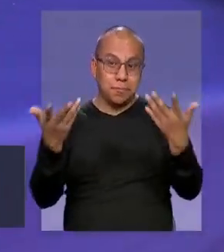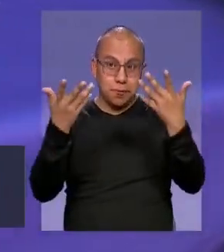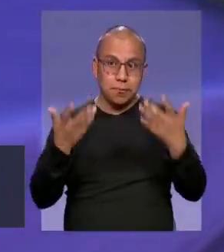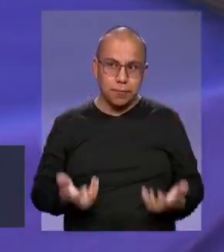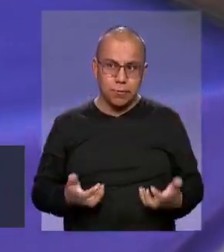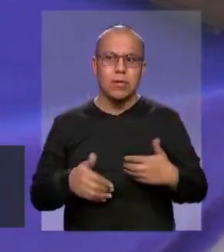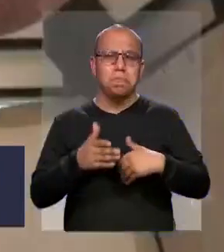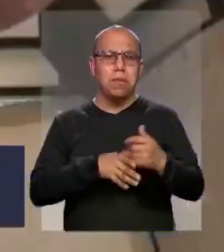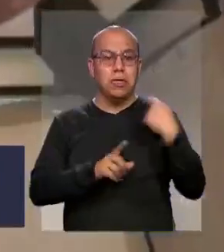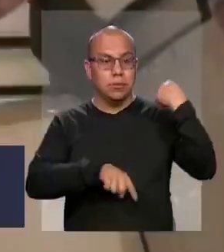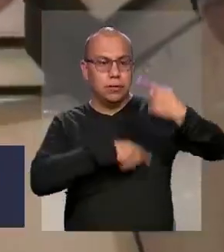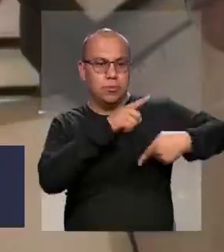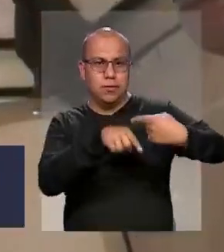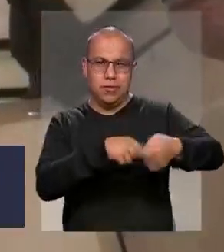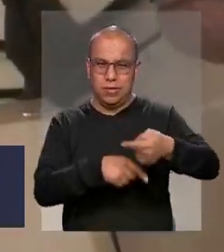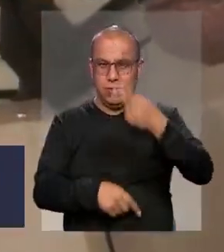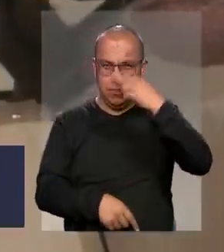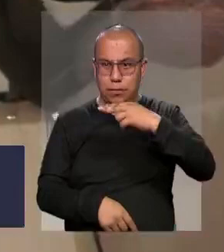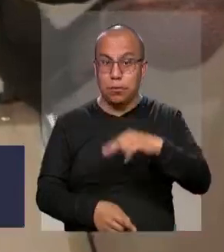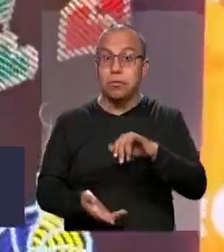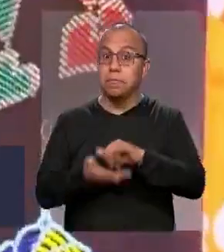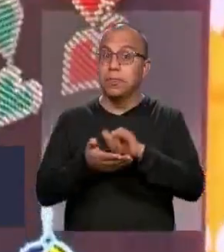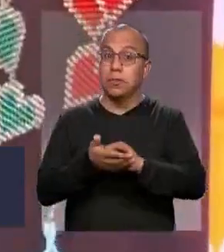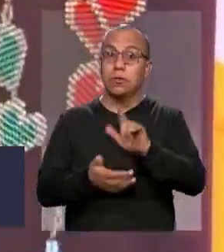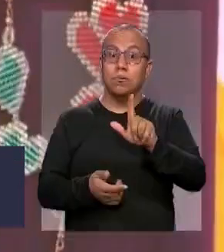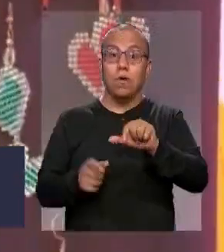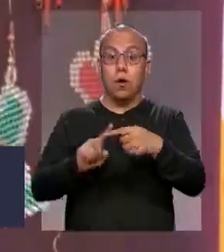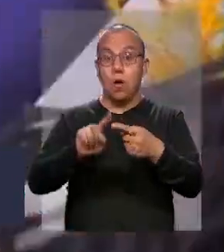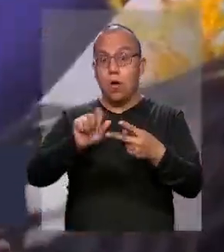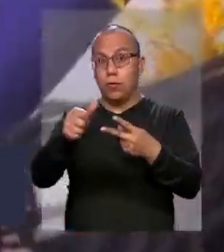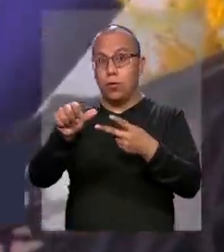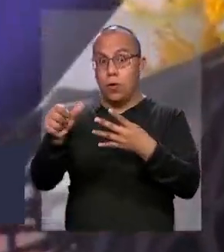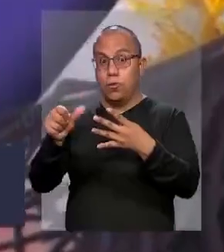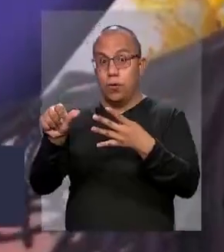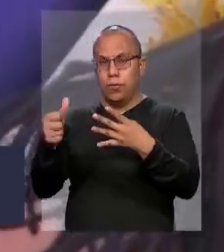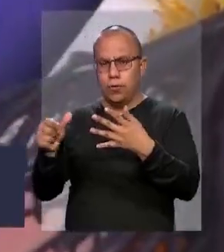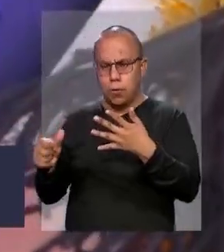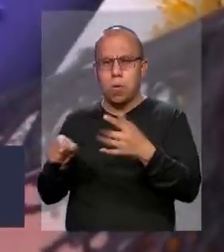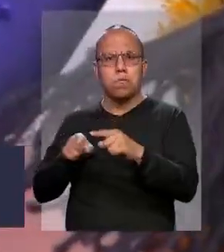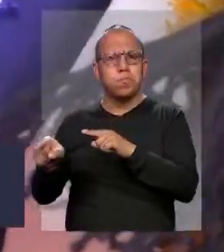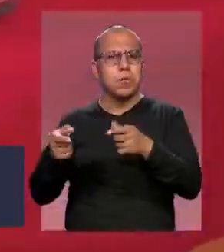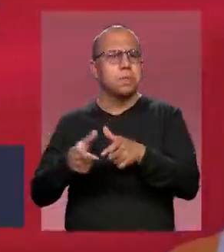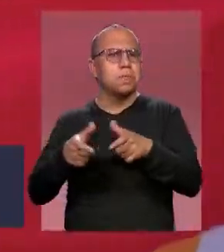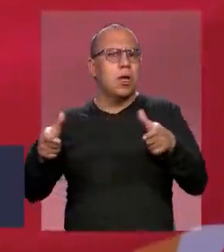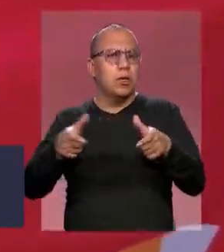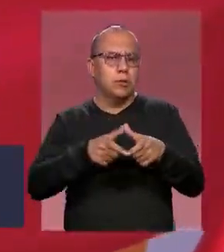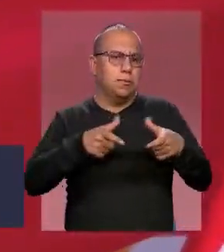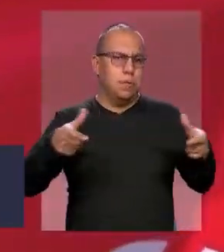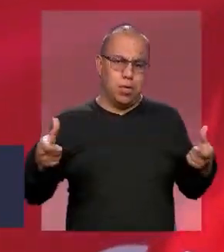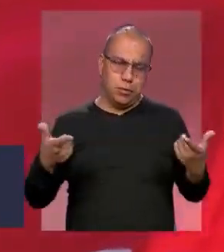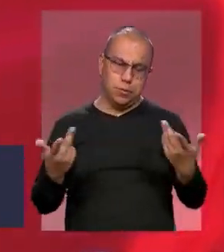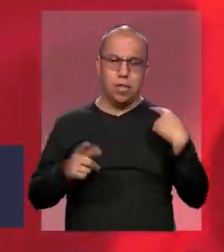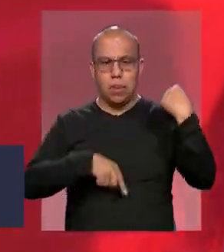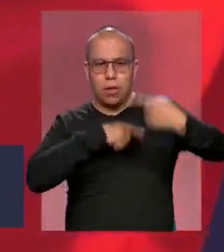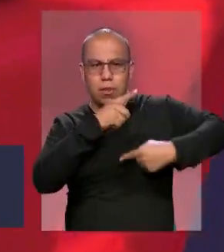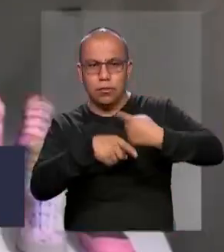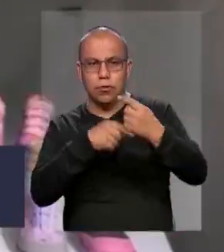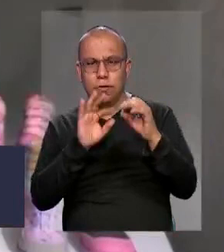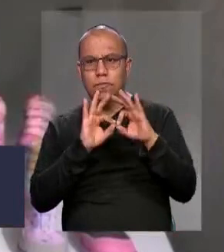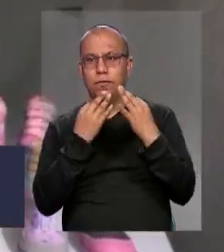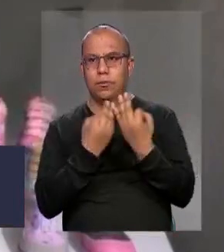dejar también un legado. Así como el de Don Luis, hay miles de emprendimientos en Bogotá que buscan crecer, algunos de tradición